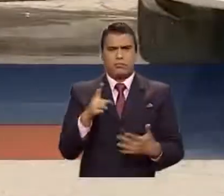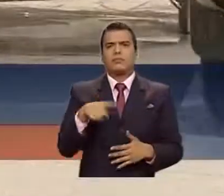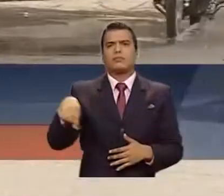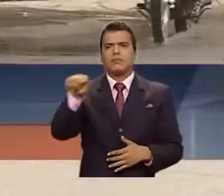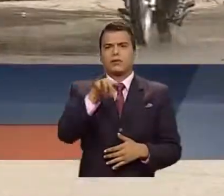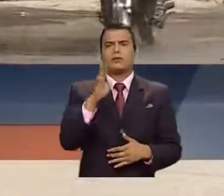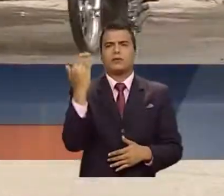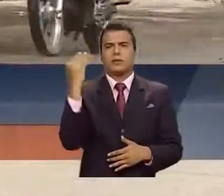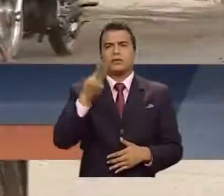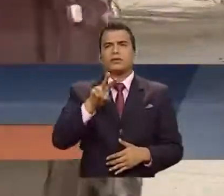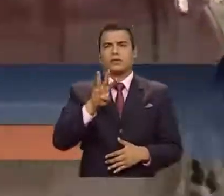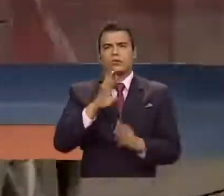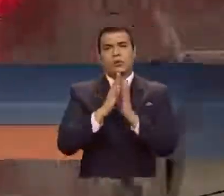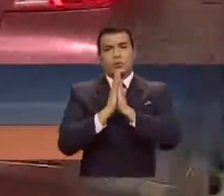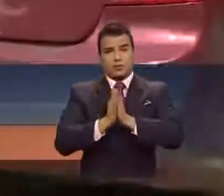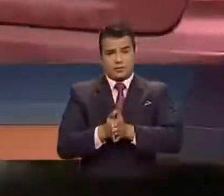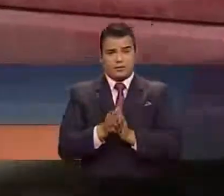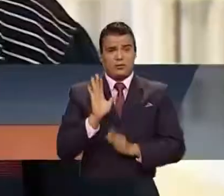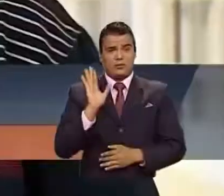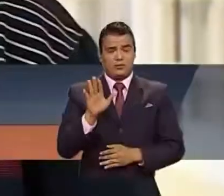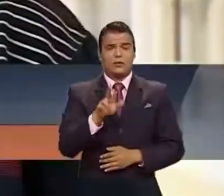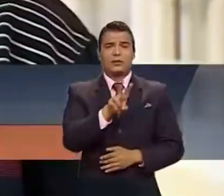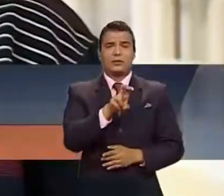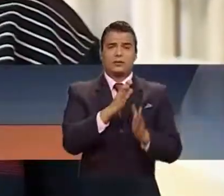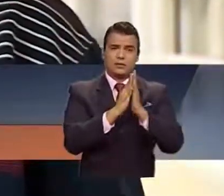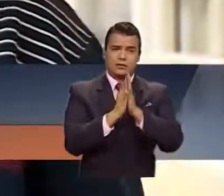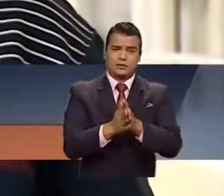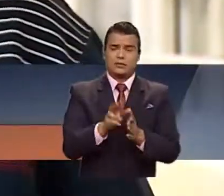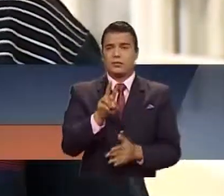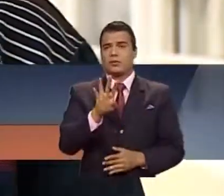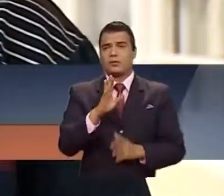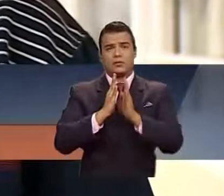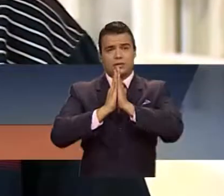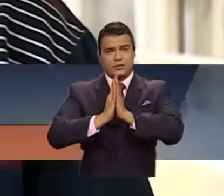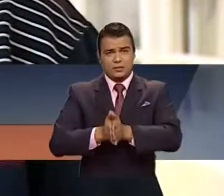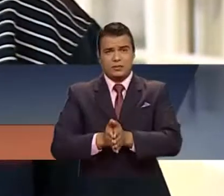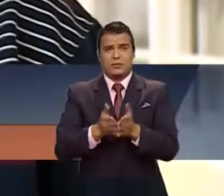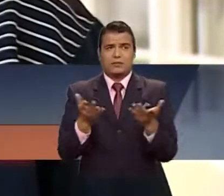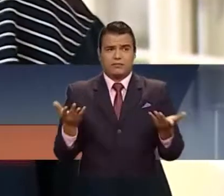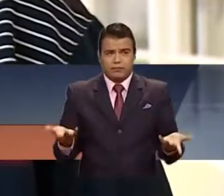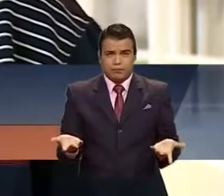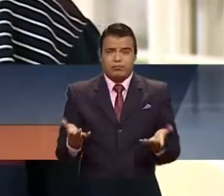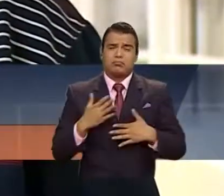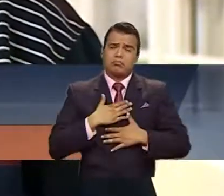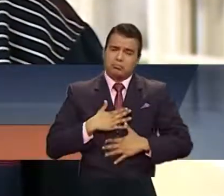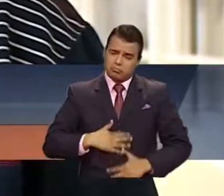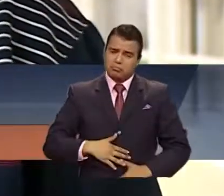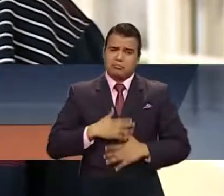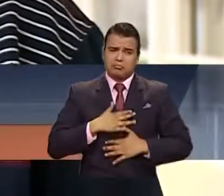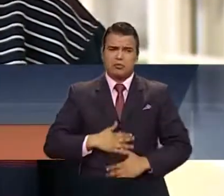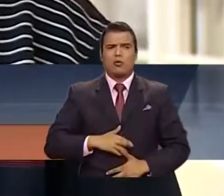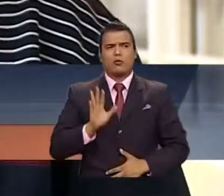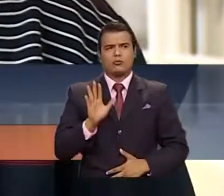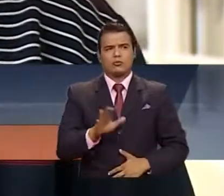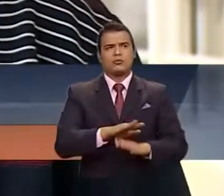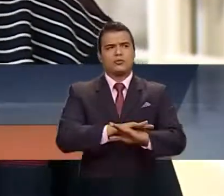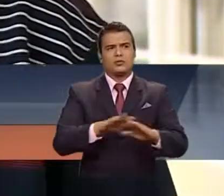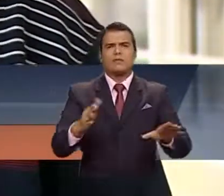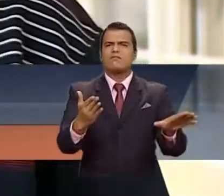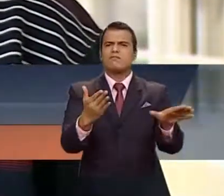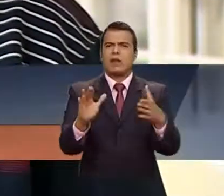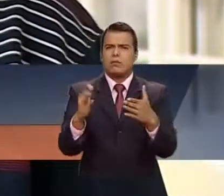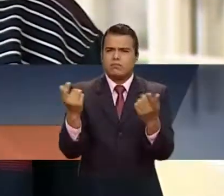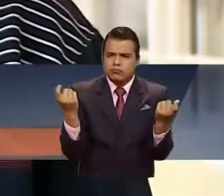municipio la fiesta de navidad los días 7 24 y 25 hemos tenido una relativa calma hemos desplegado el plan